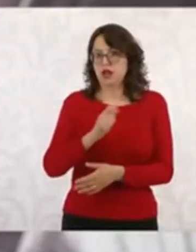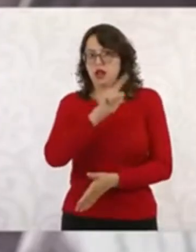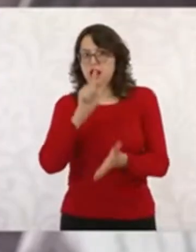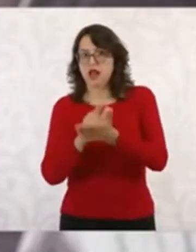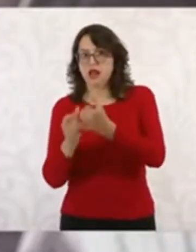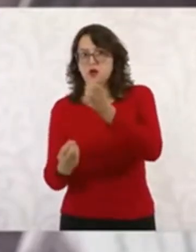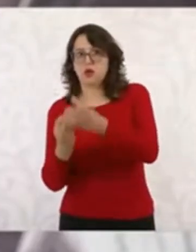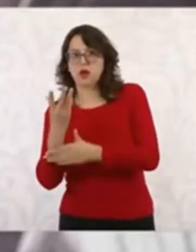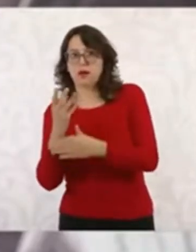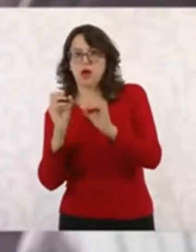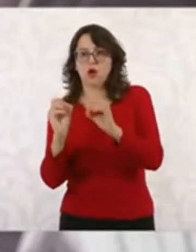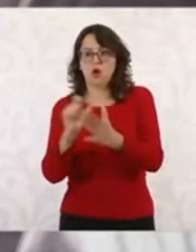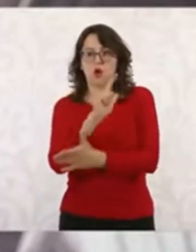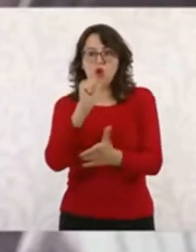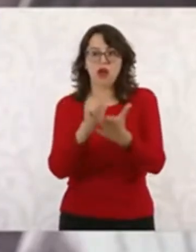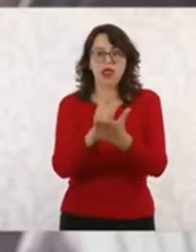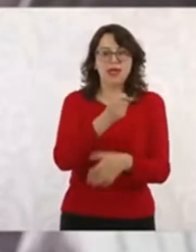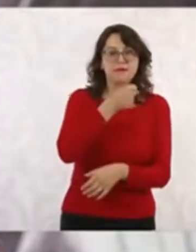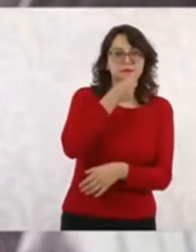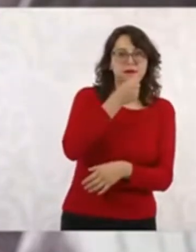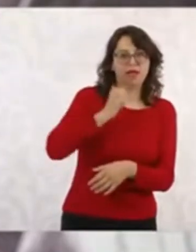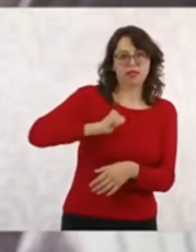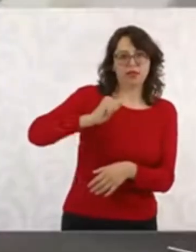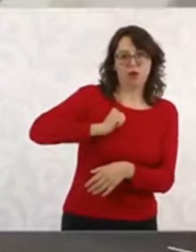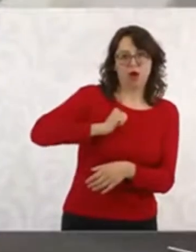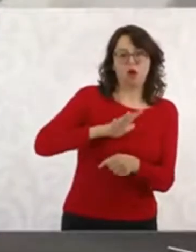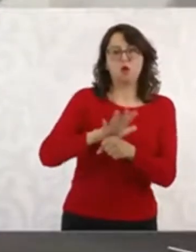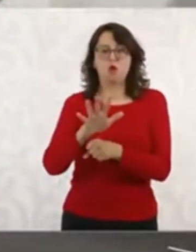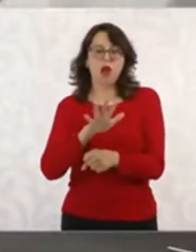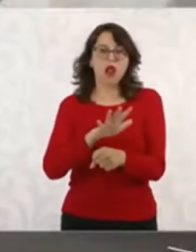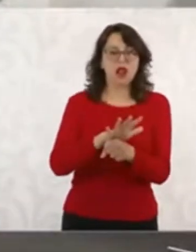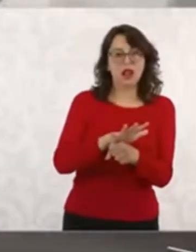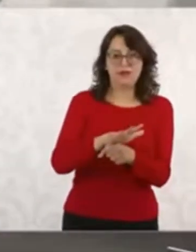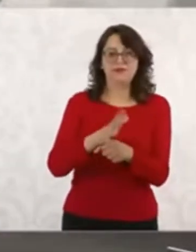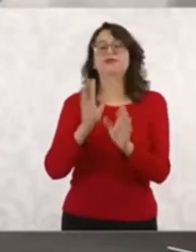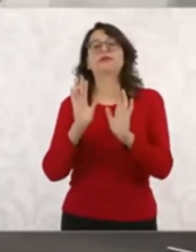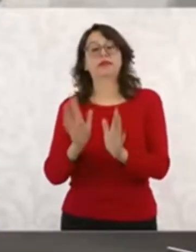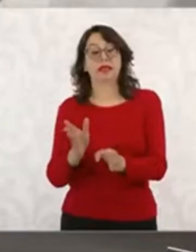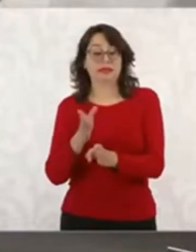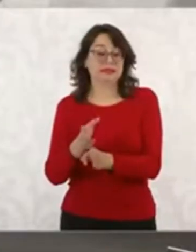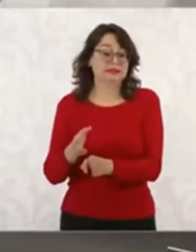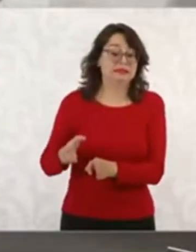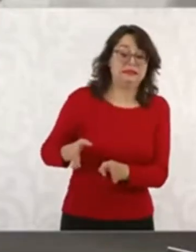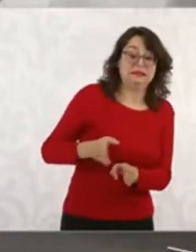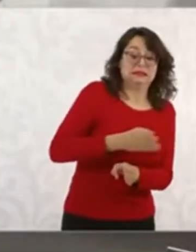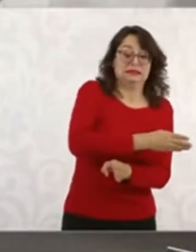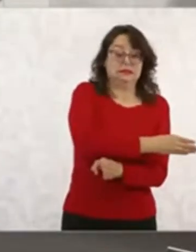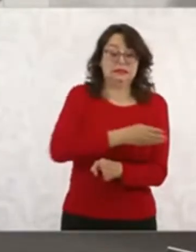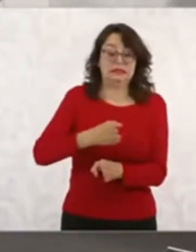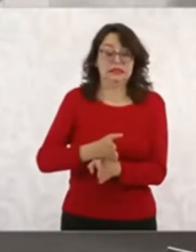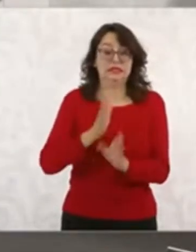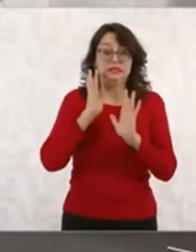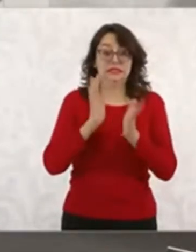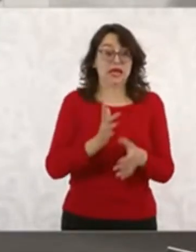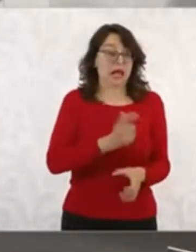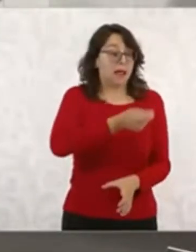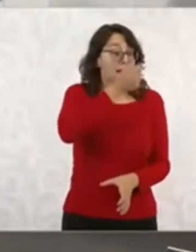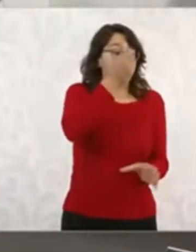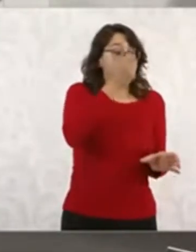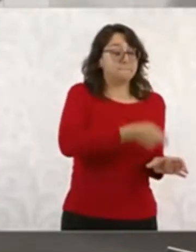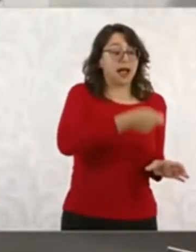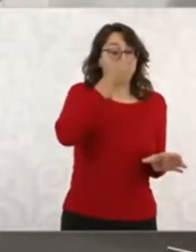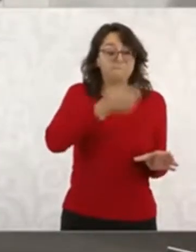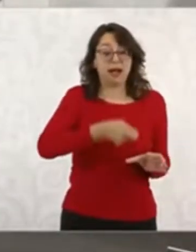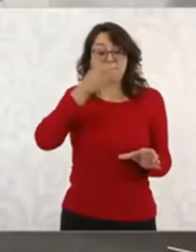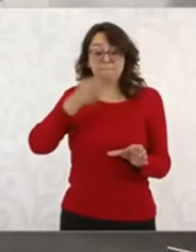resolver de manera distinta decisiones de un recurso que ya se resolvió, son solamente a futuro. Por ejemplo, en el amparo, para